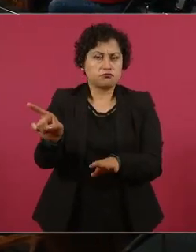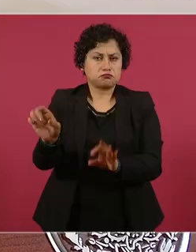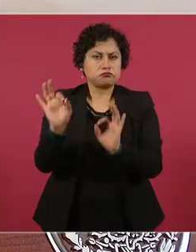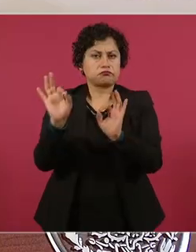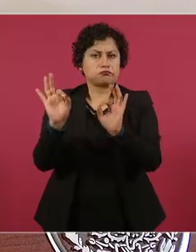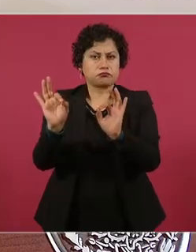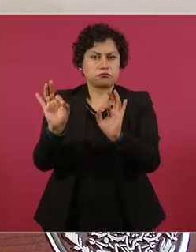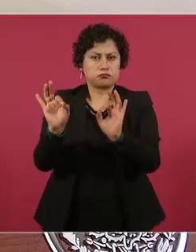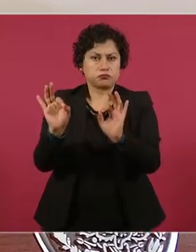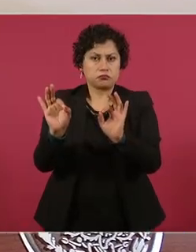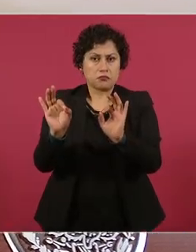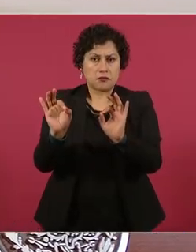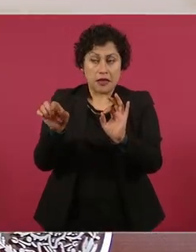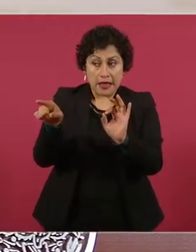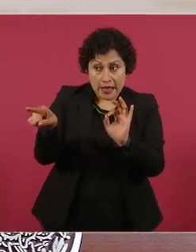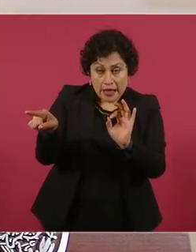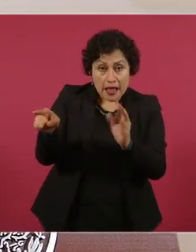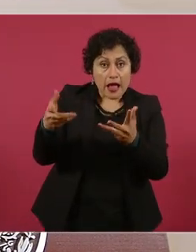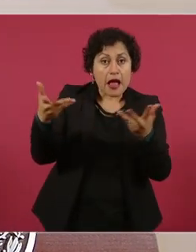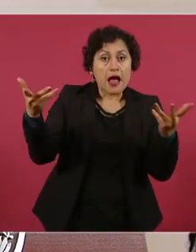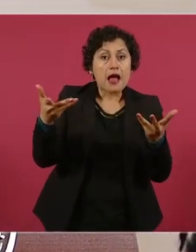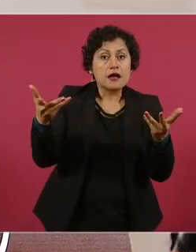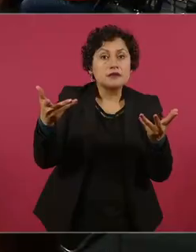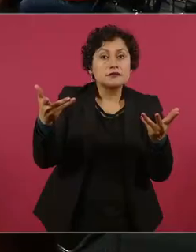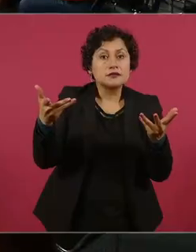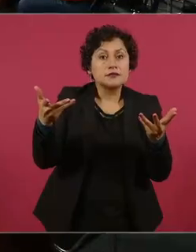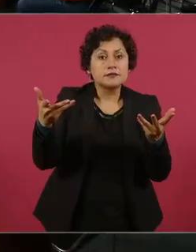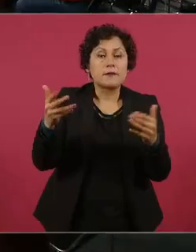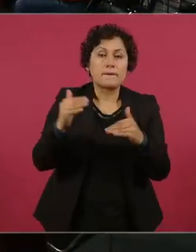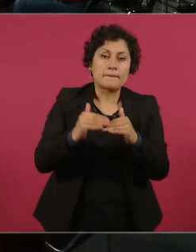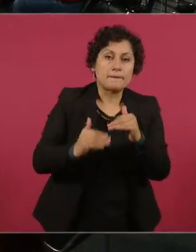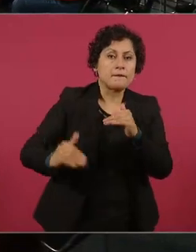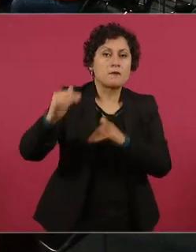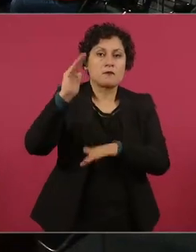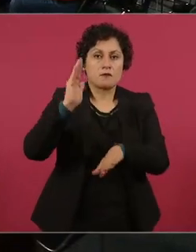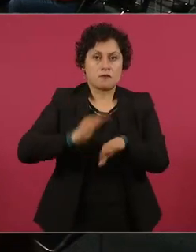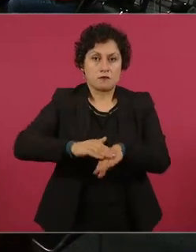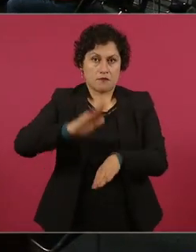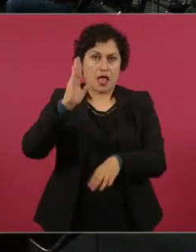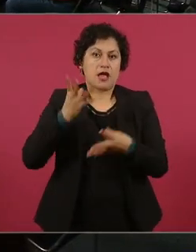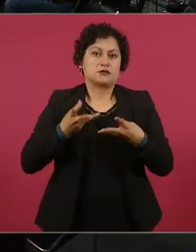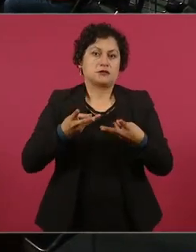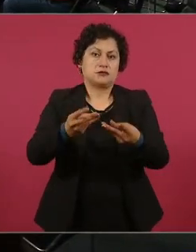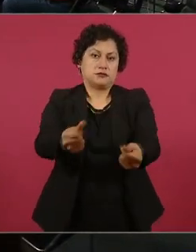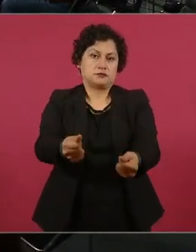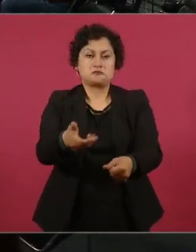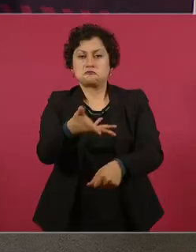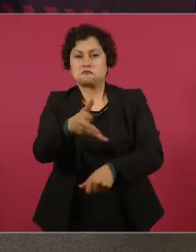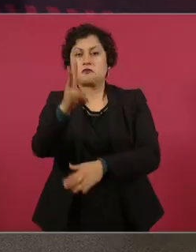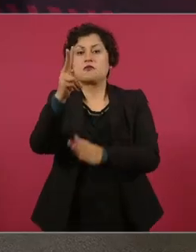esa misma obra la hace en dos mil millones y en dos años.